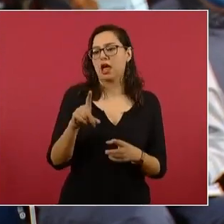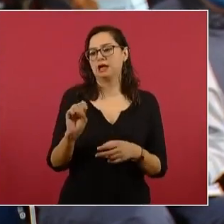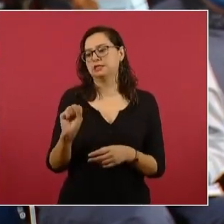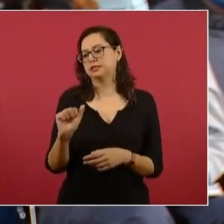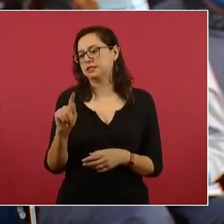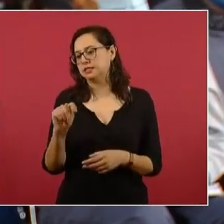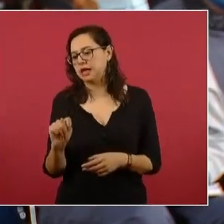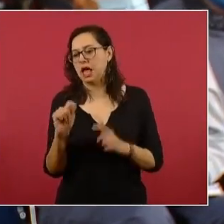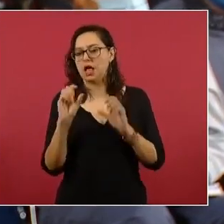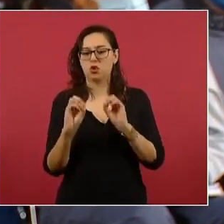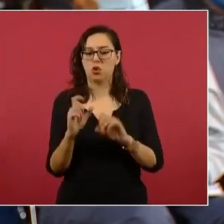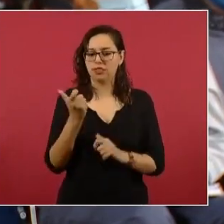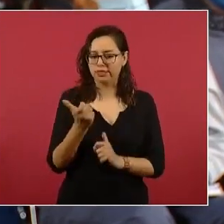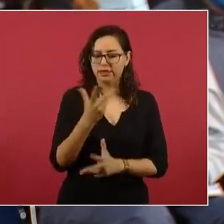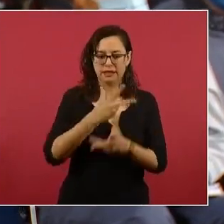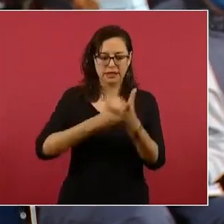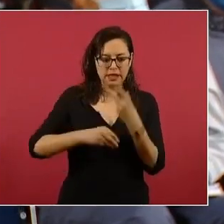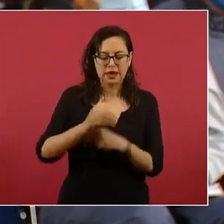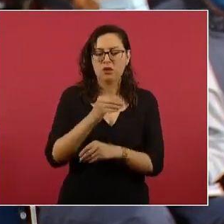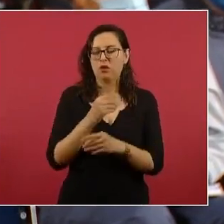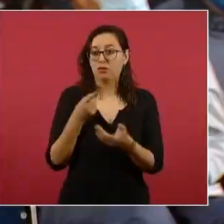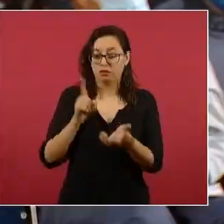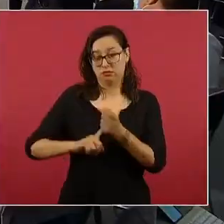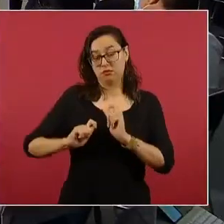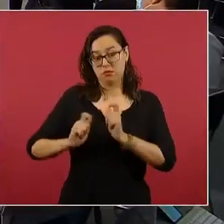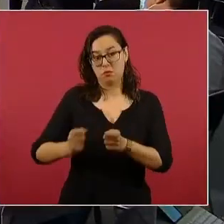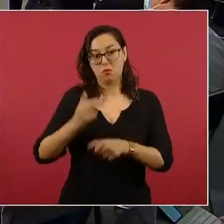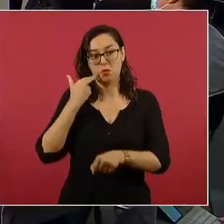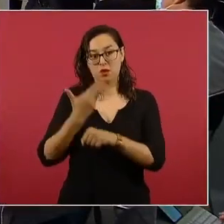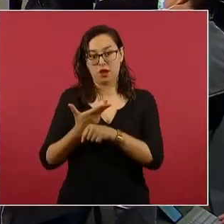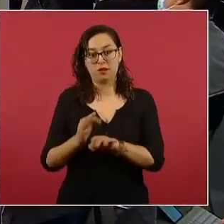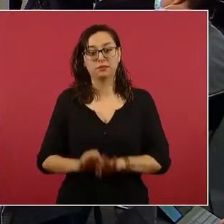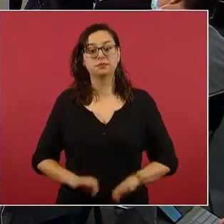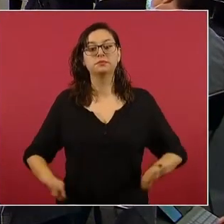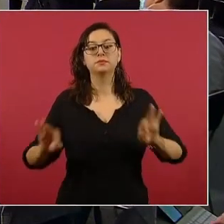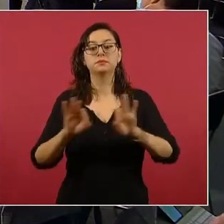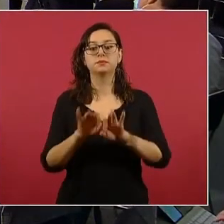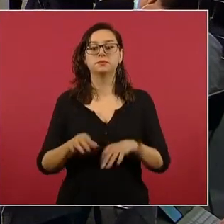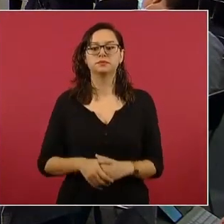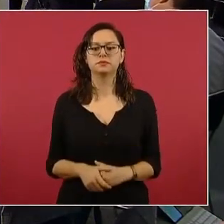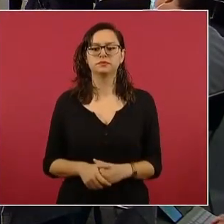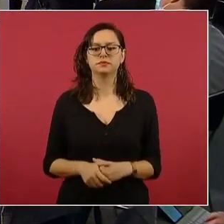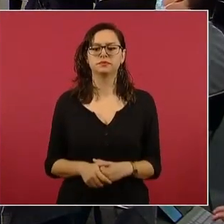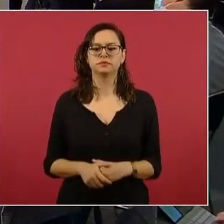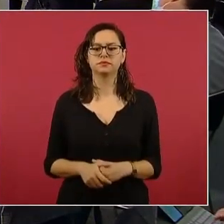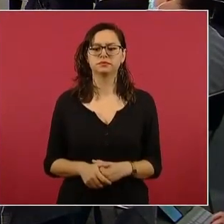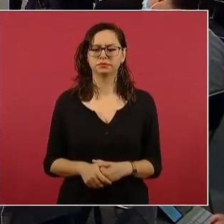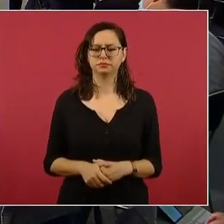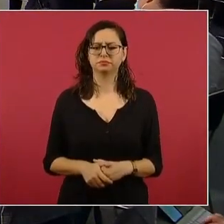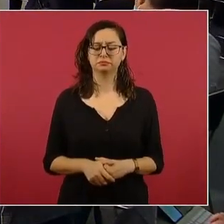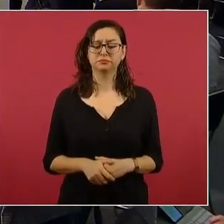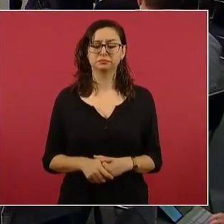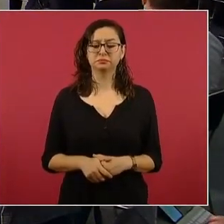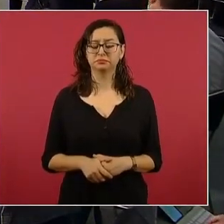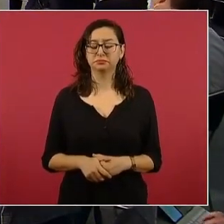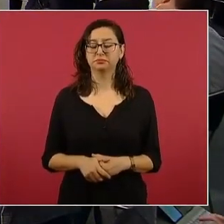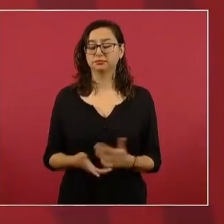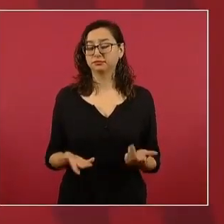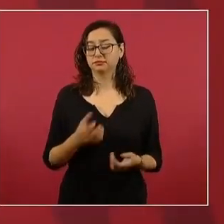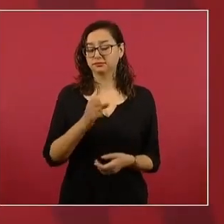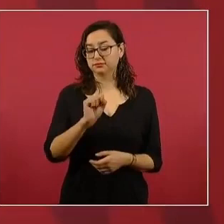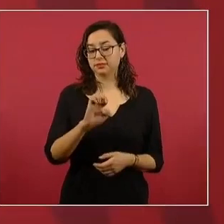devolviendo la cantidad que ellos quisieran de impuestos. Sí, ya lo está viendo el secretario de